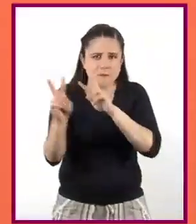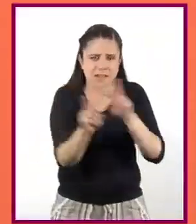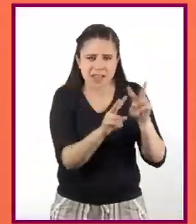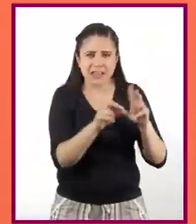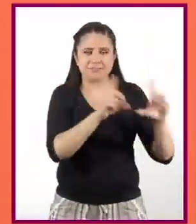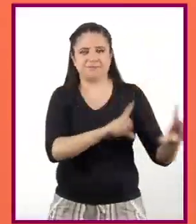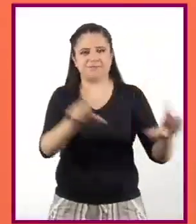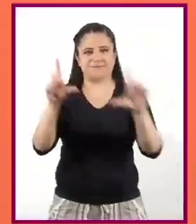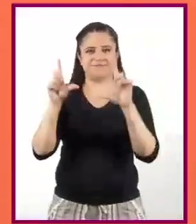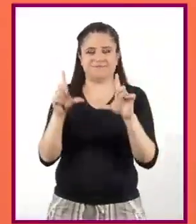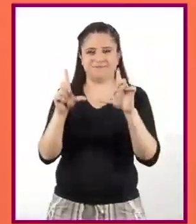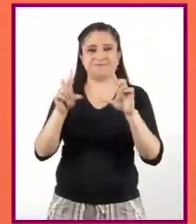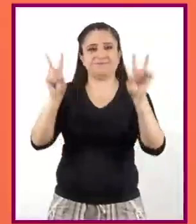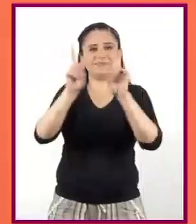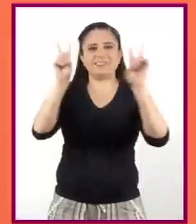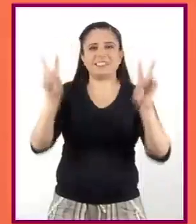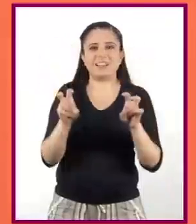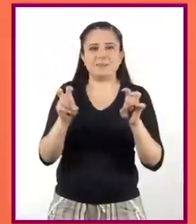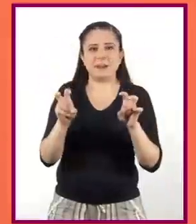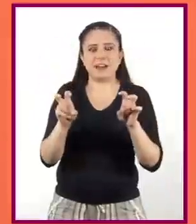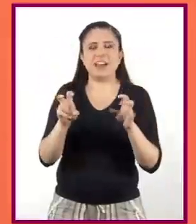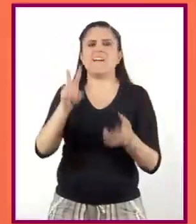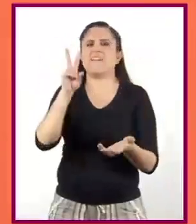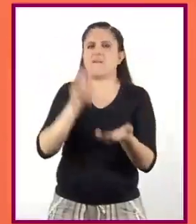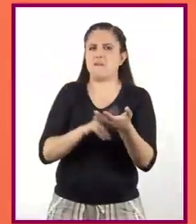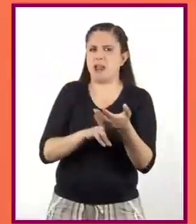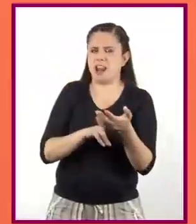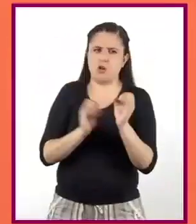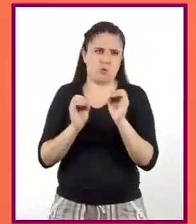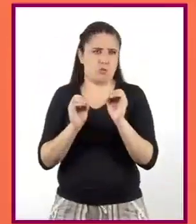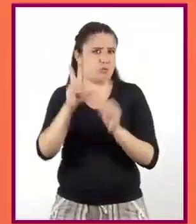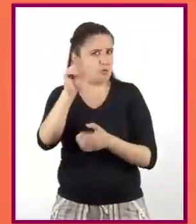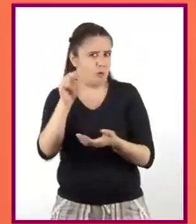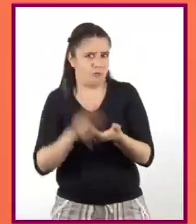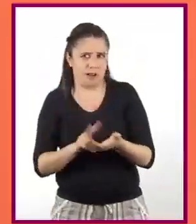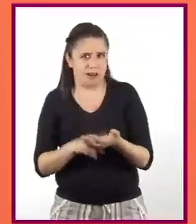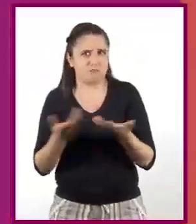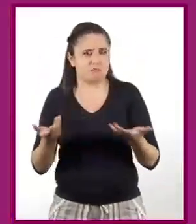atención el siguiente video titulado ¿Se vale o no se vale?